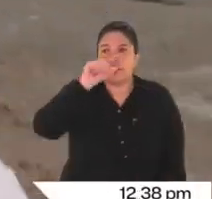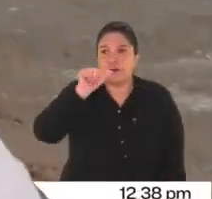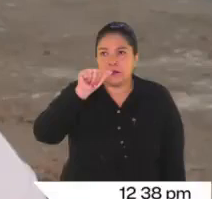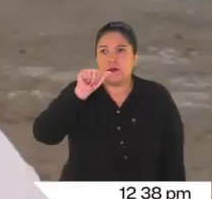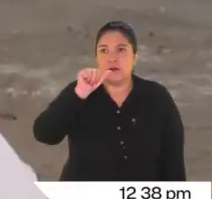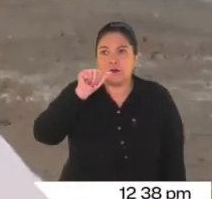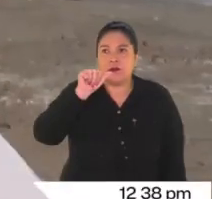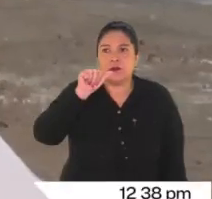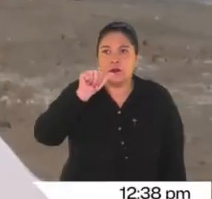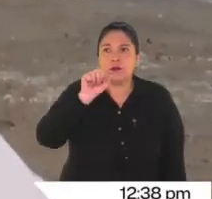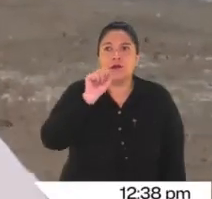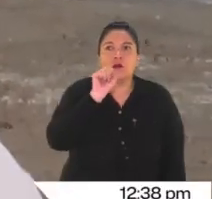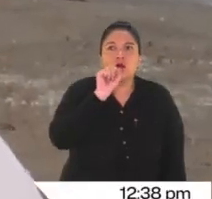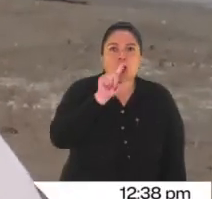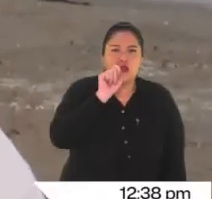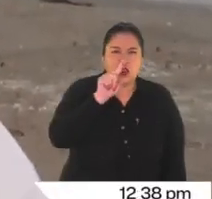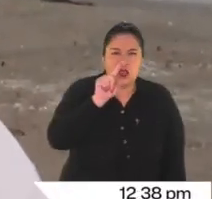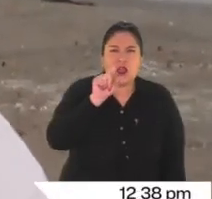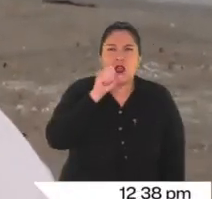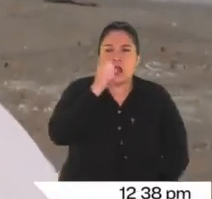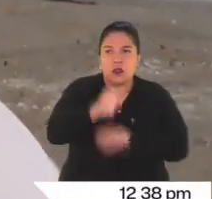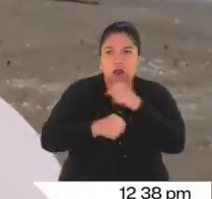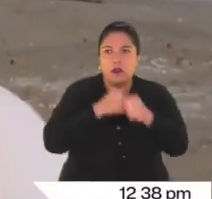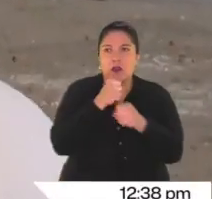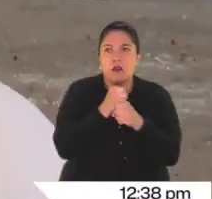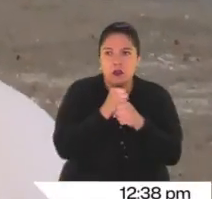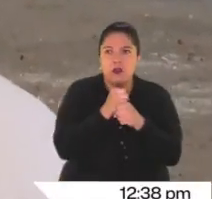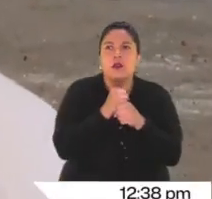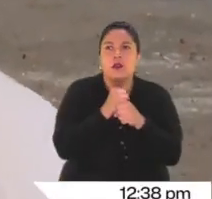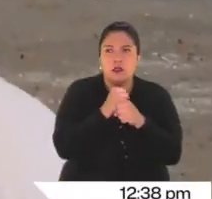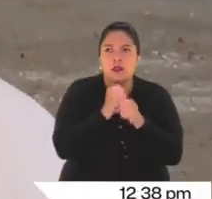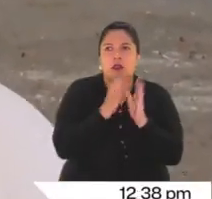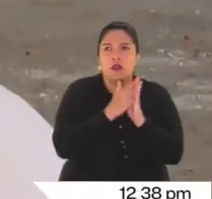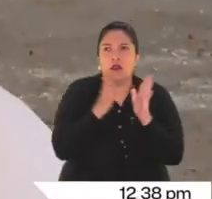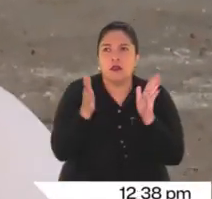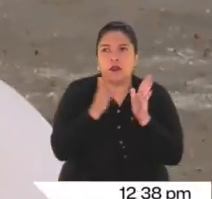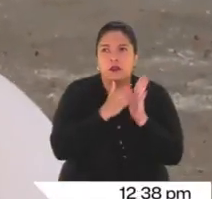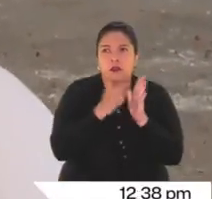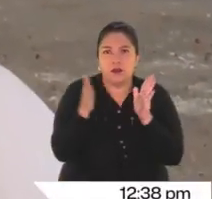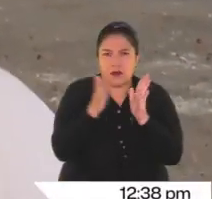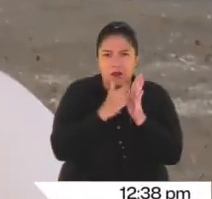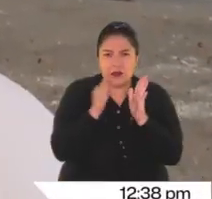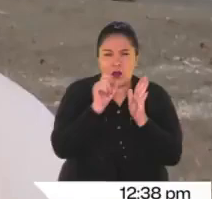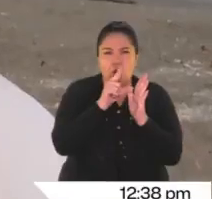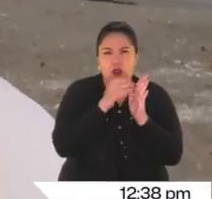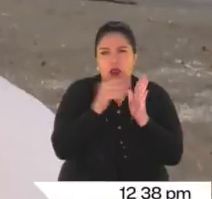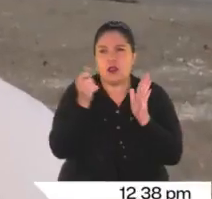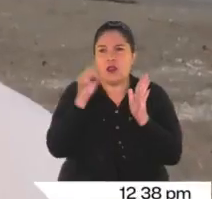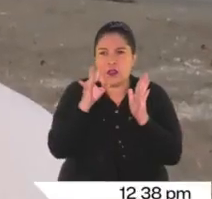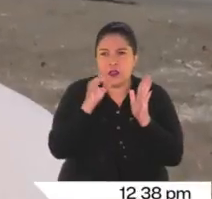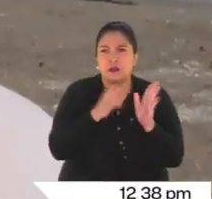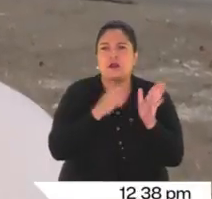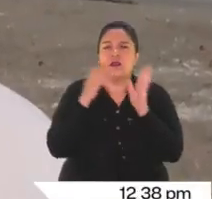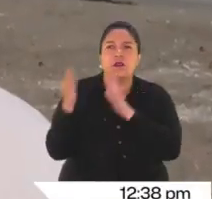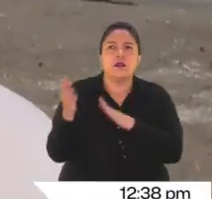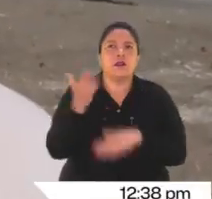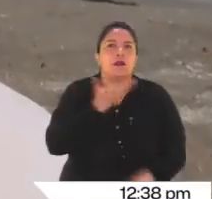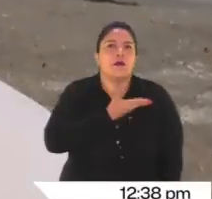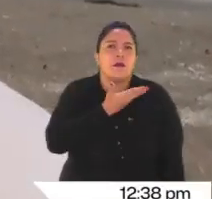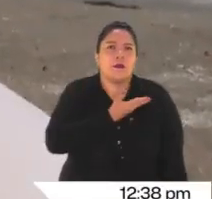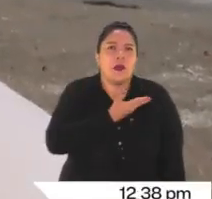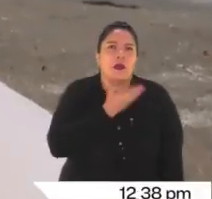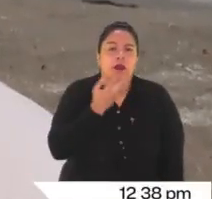de 11 a 12 años, creo, o 13, pues por ahí en ese rango ya está la niña. Las dos madres y el